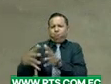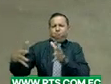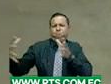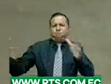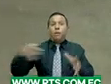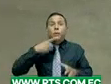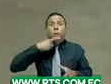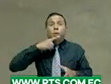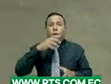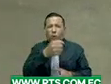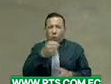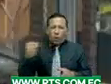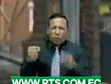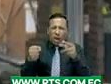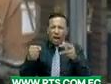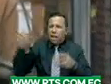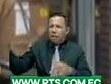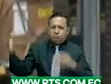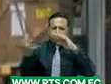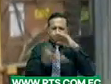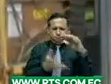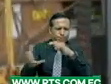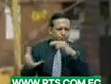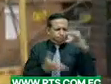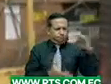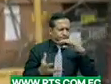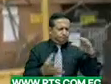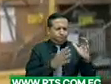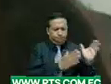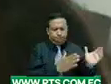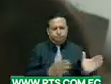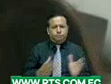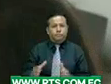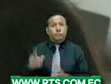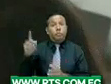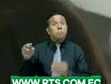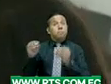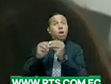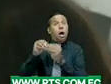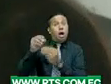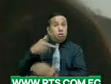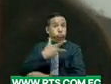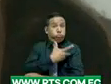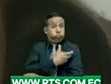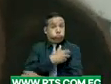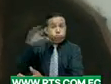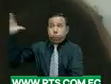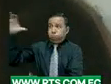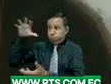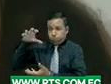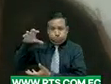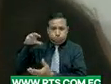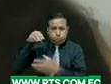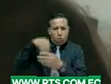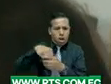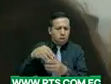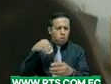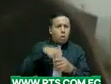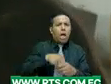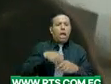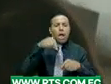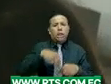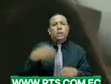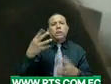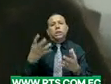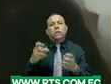al país el próximo mes y que servirán para el siguiente lote de vacunas. Entonces nosotros cuando nos contratamos con ellos para tener 8 congeladores aquí ubicados